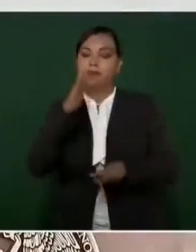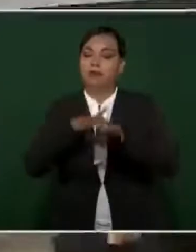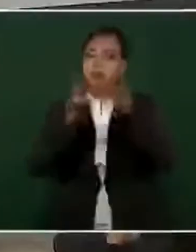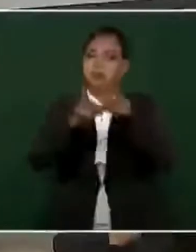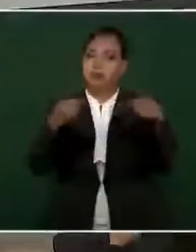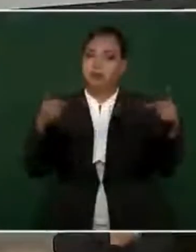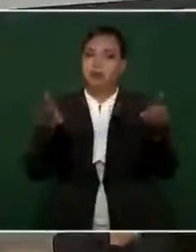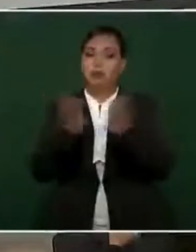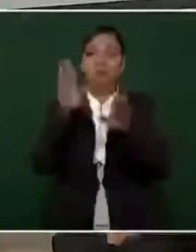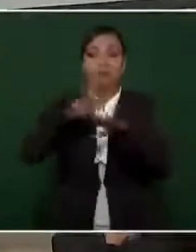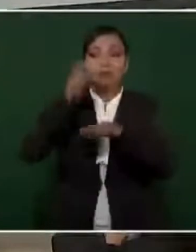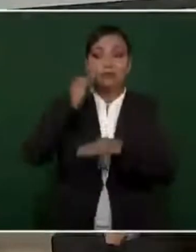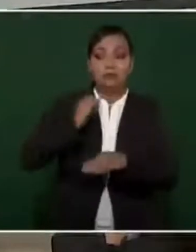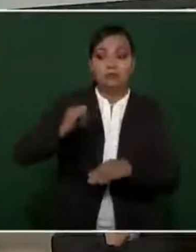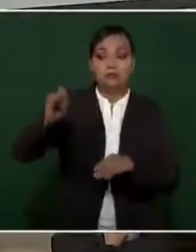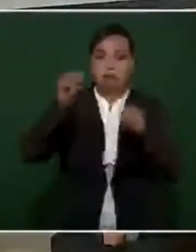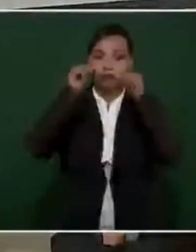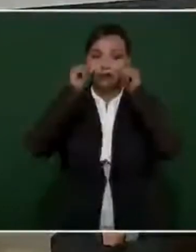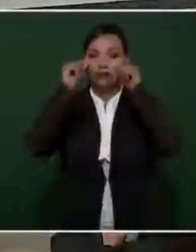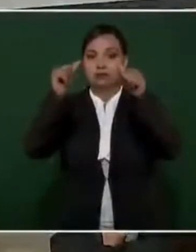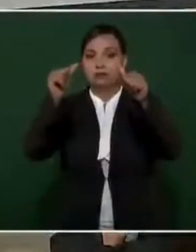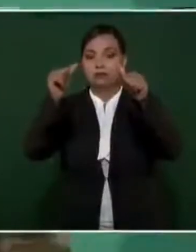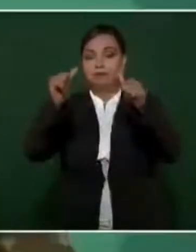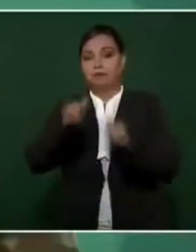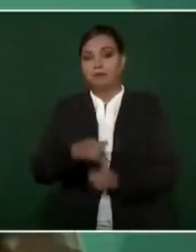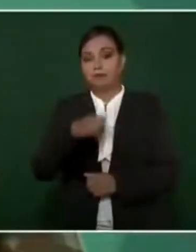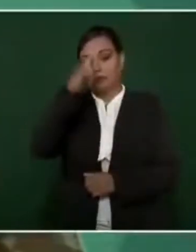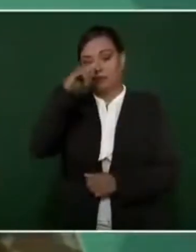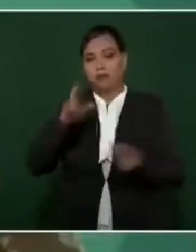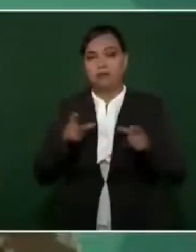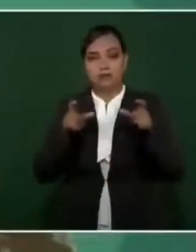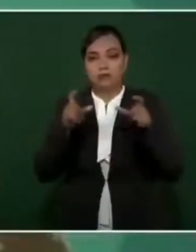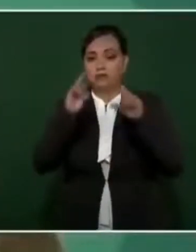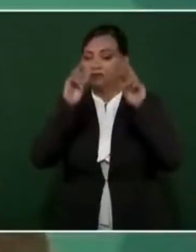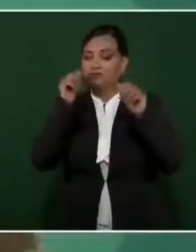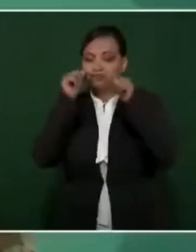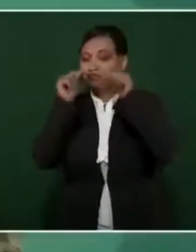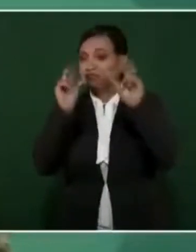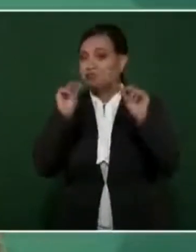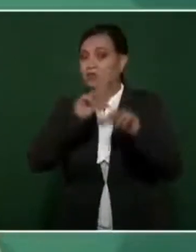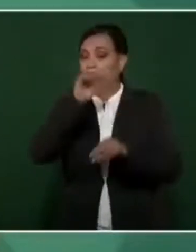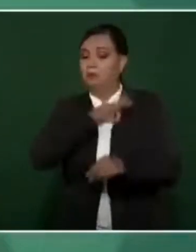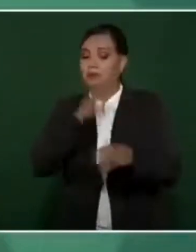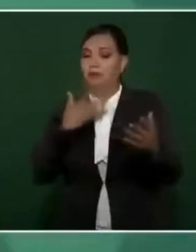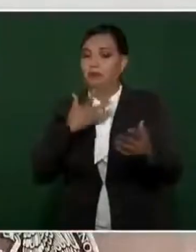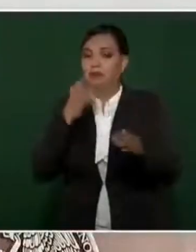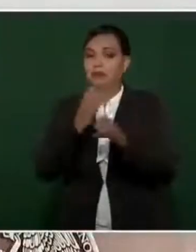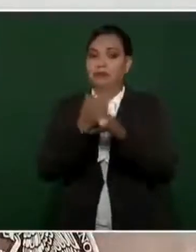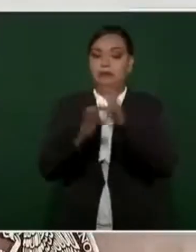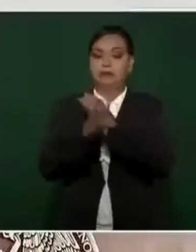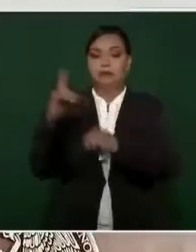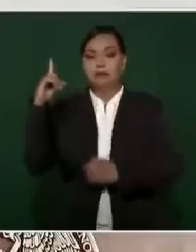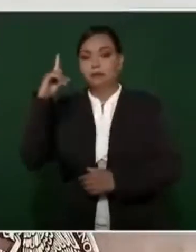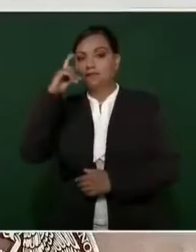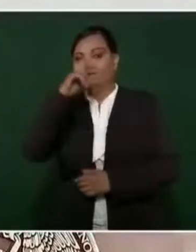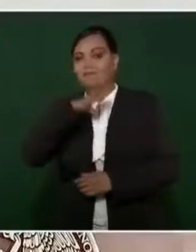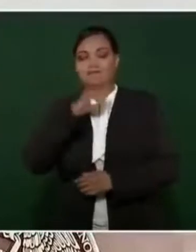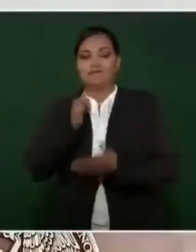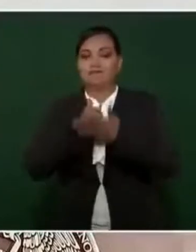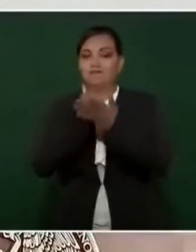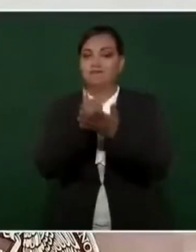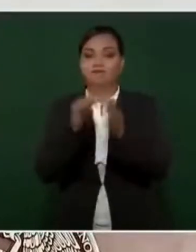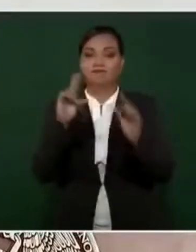Si se aleja de la atención a la seguridad, pues puede generar condiciones no